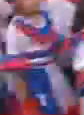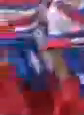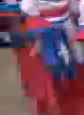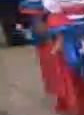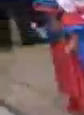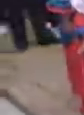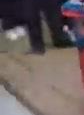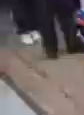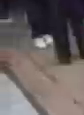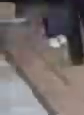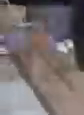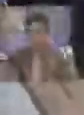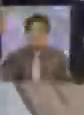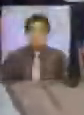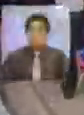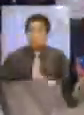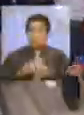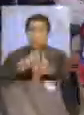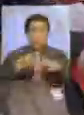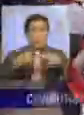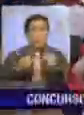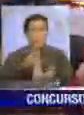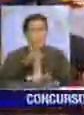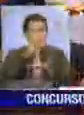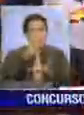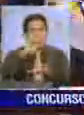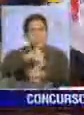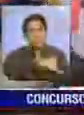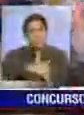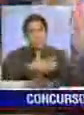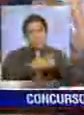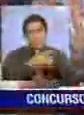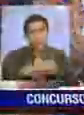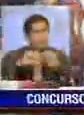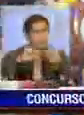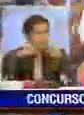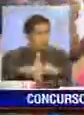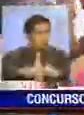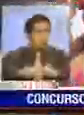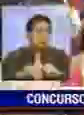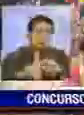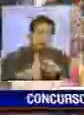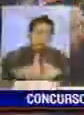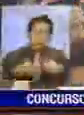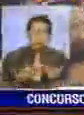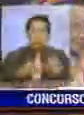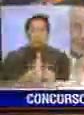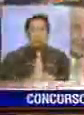pues a la tradición chilena también, aquí a la cuenca. Esto viene a ser